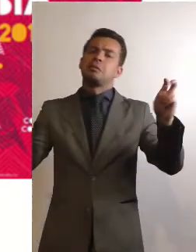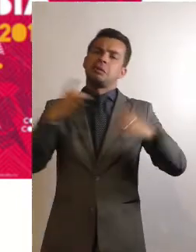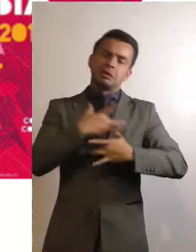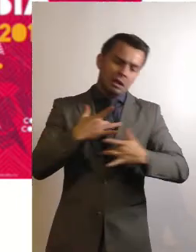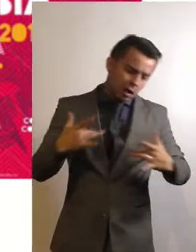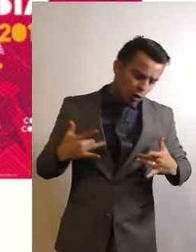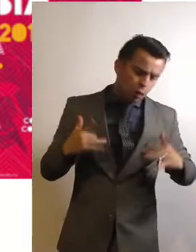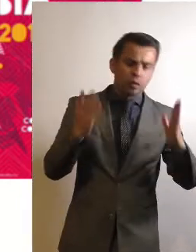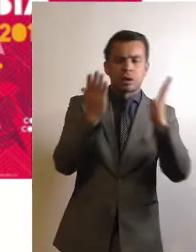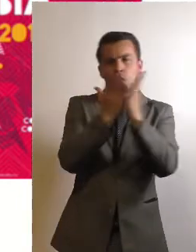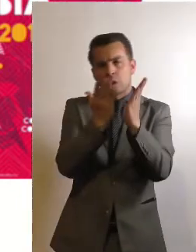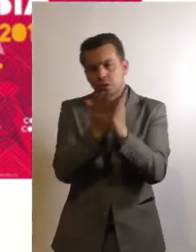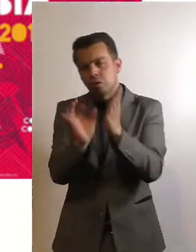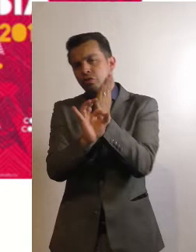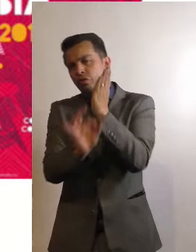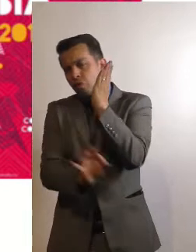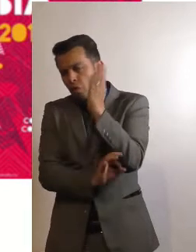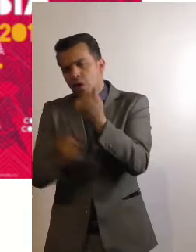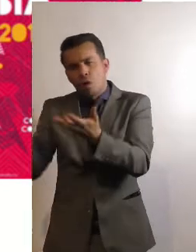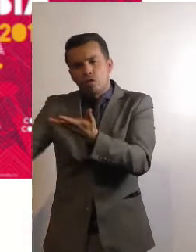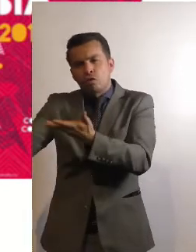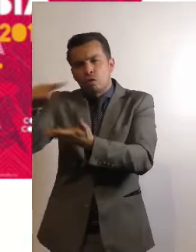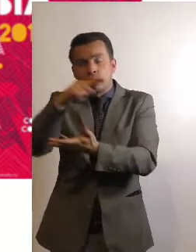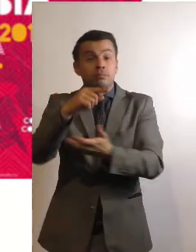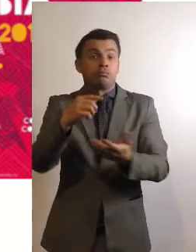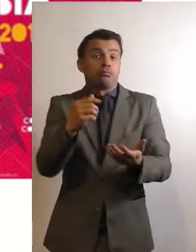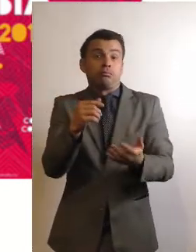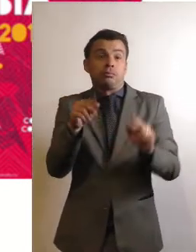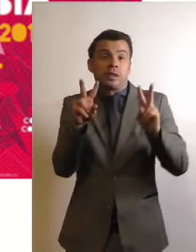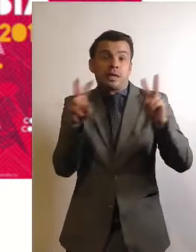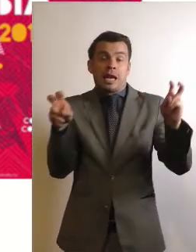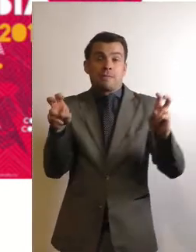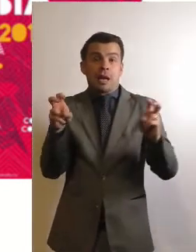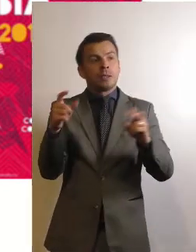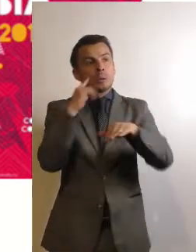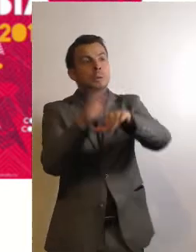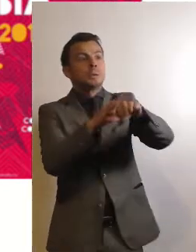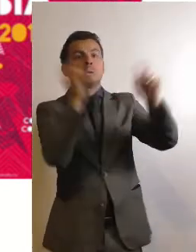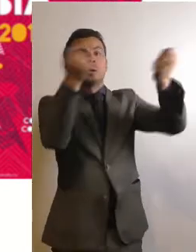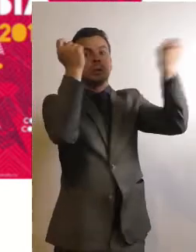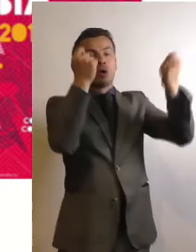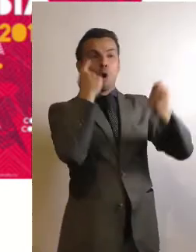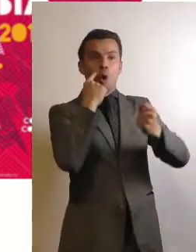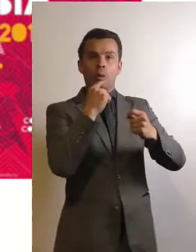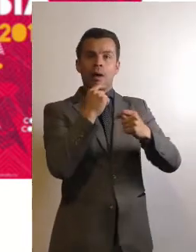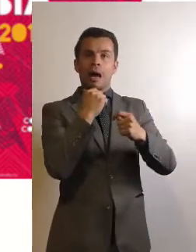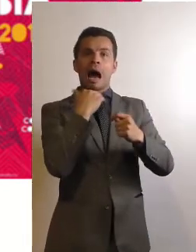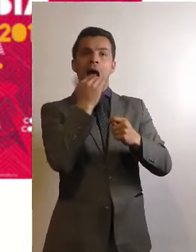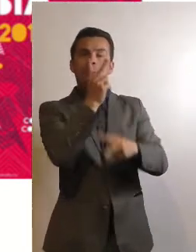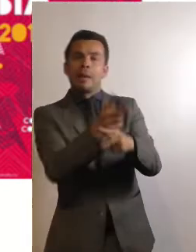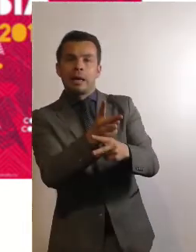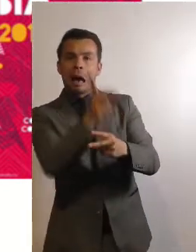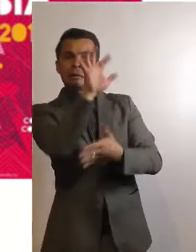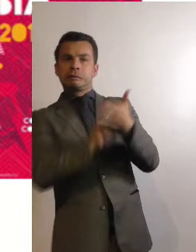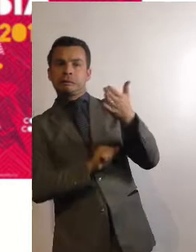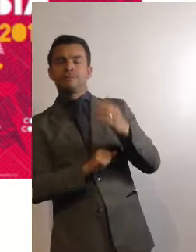y psicología, en procesos y en campañas de promoción y prevención, con 30